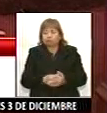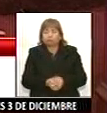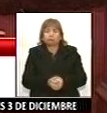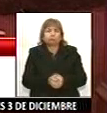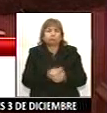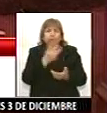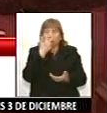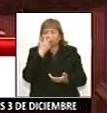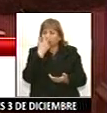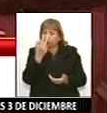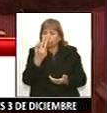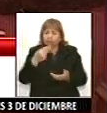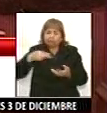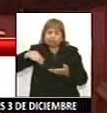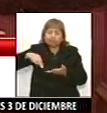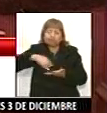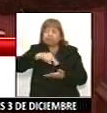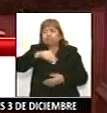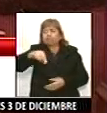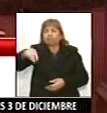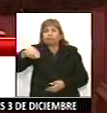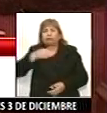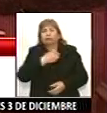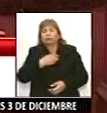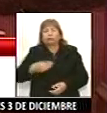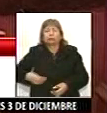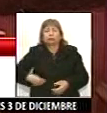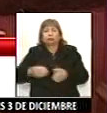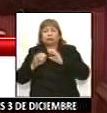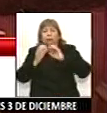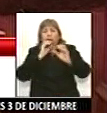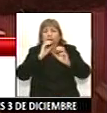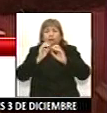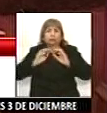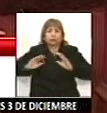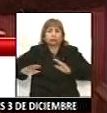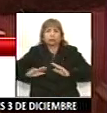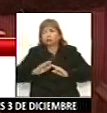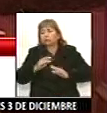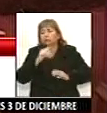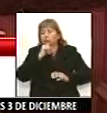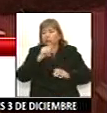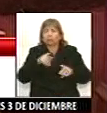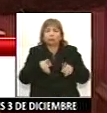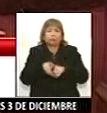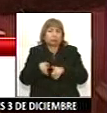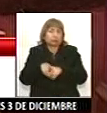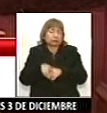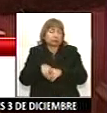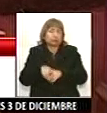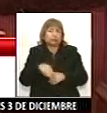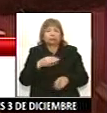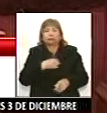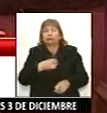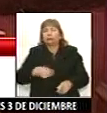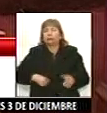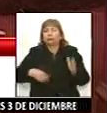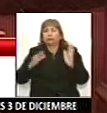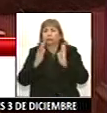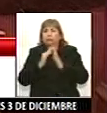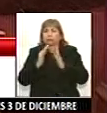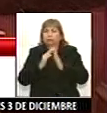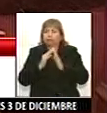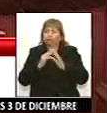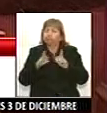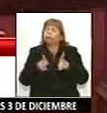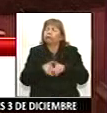ve caminar y trabajar al ministro de Transportes y Comunicaciones, así como también al ministro de Vivienda. Pero